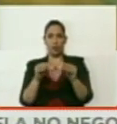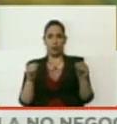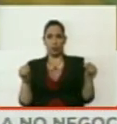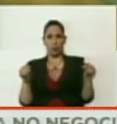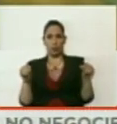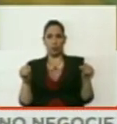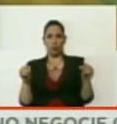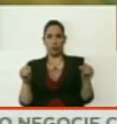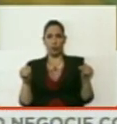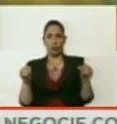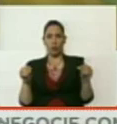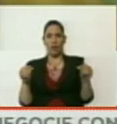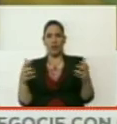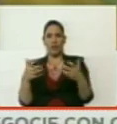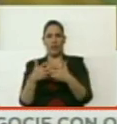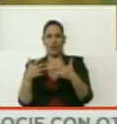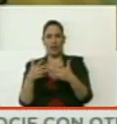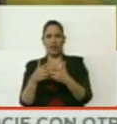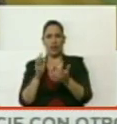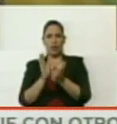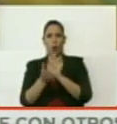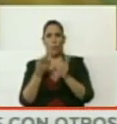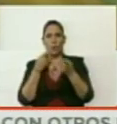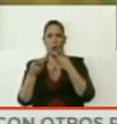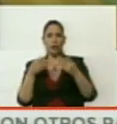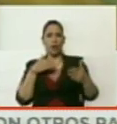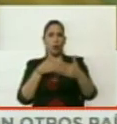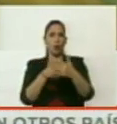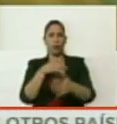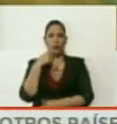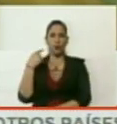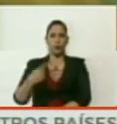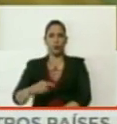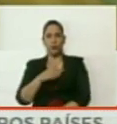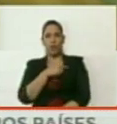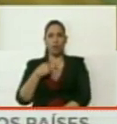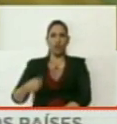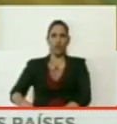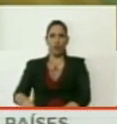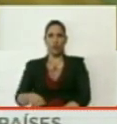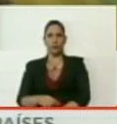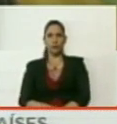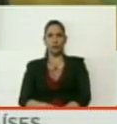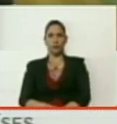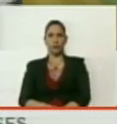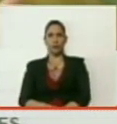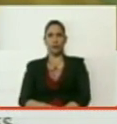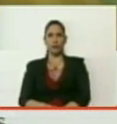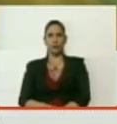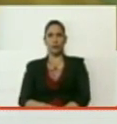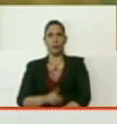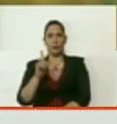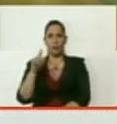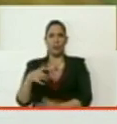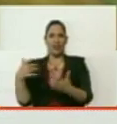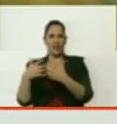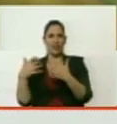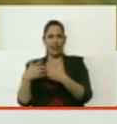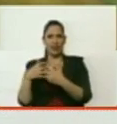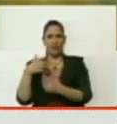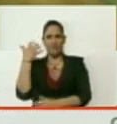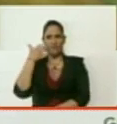de su guerra geopolítica contra Rusia y contra China. Así como en la Guerra Fría era